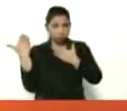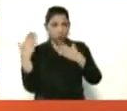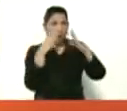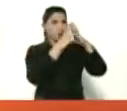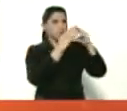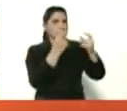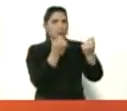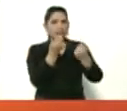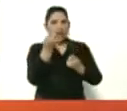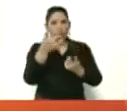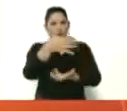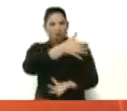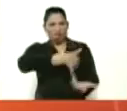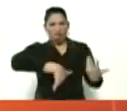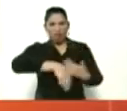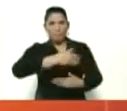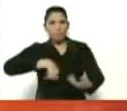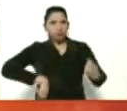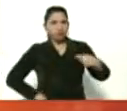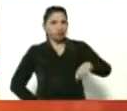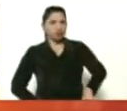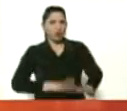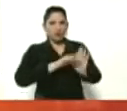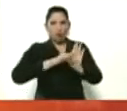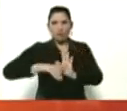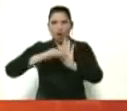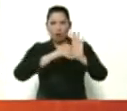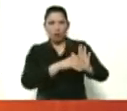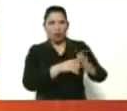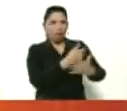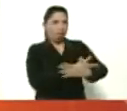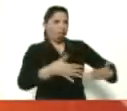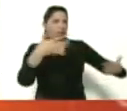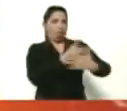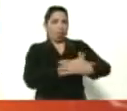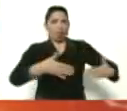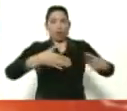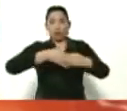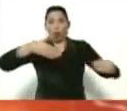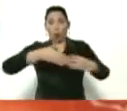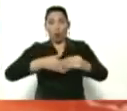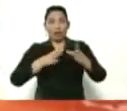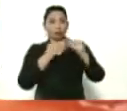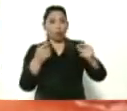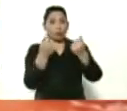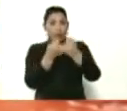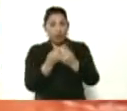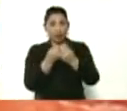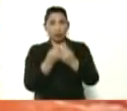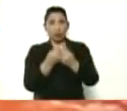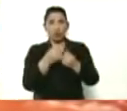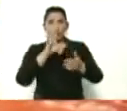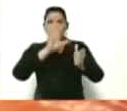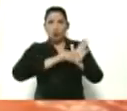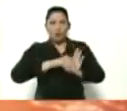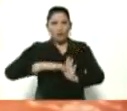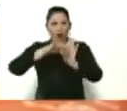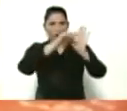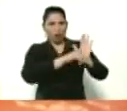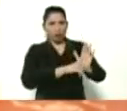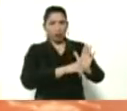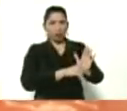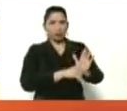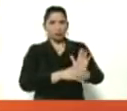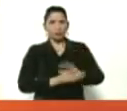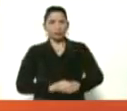plata que se ha robado Guaidó, que son varios miles de millones de dólares, de toda la plata que se ha robado, decidieron cortar